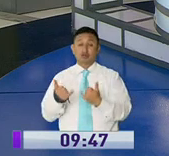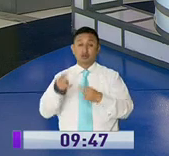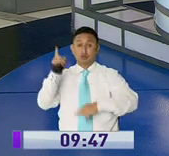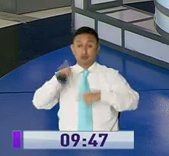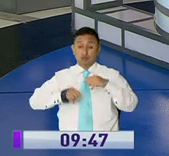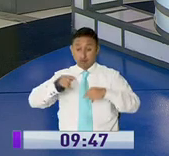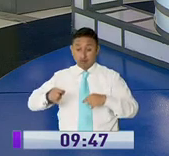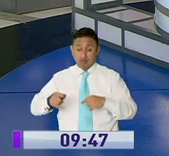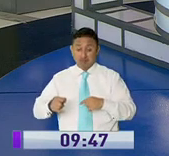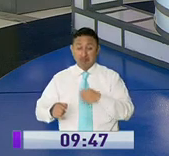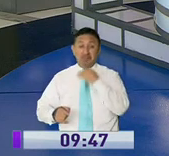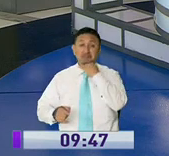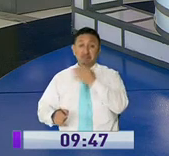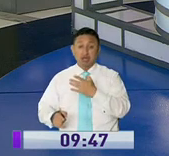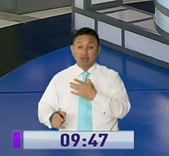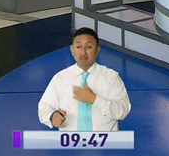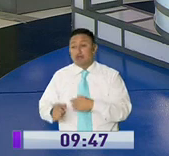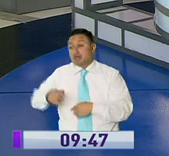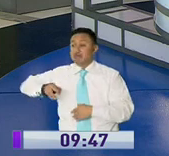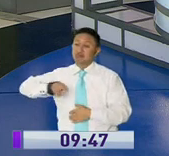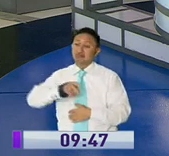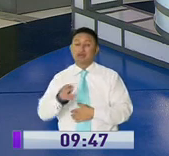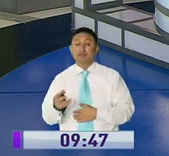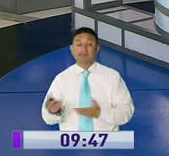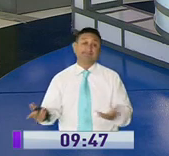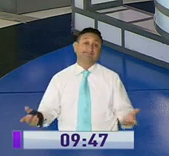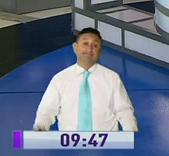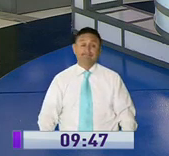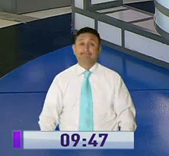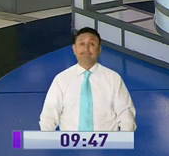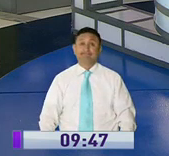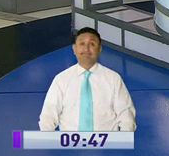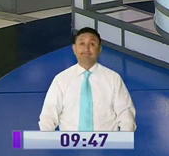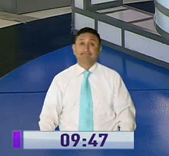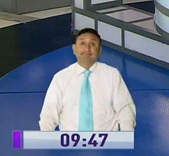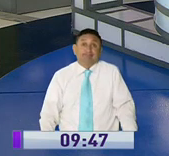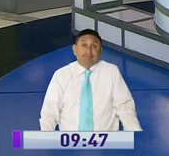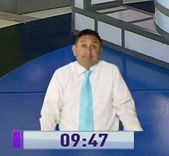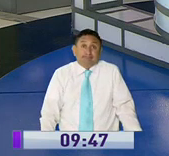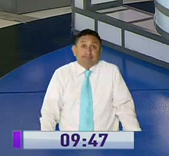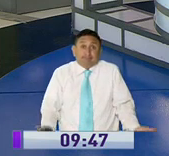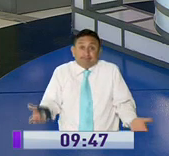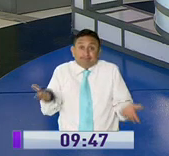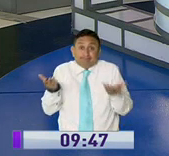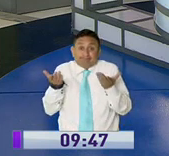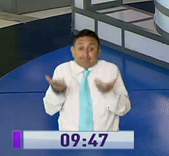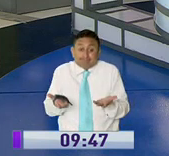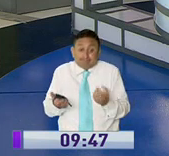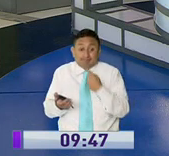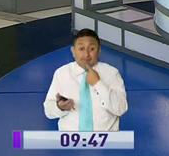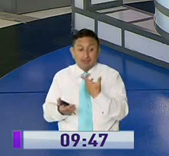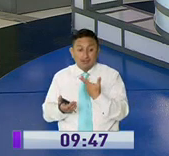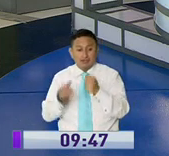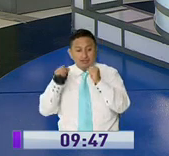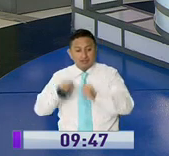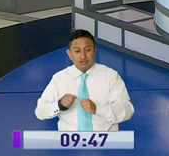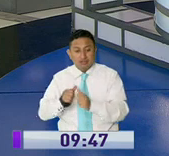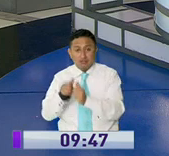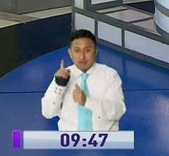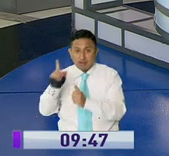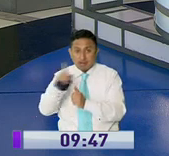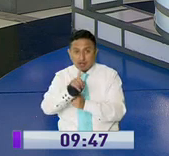gente está en las calles. Imagínate. Dios mío. Imagínate, pero es que se haga control. Sí, pero lo que decimos, o sea, responsabilidad de